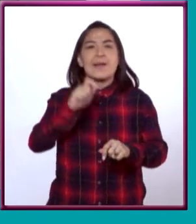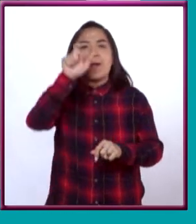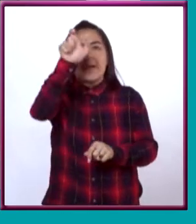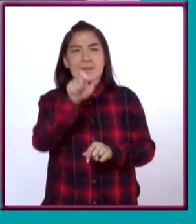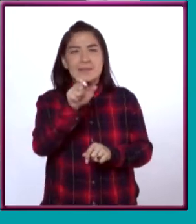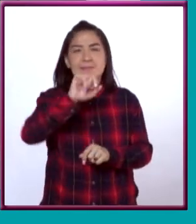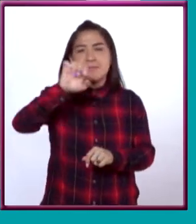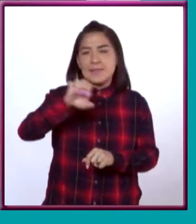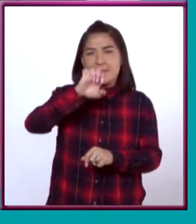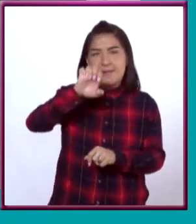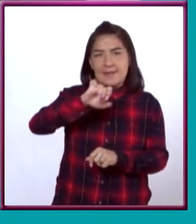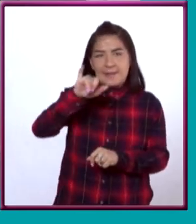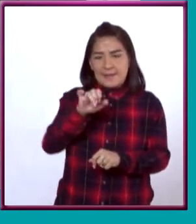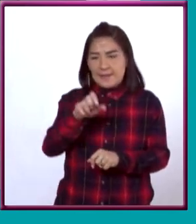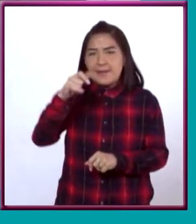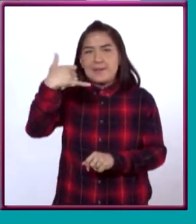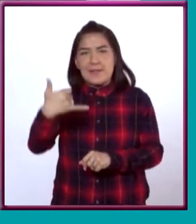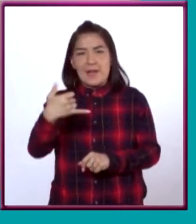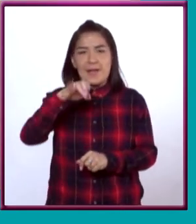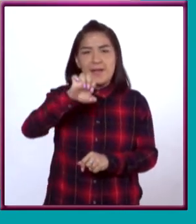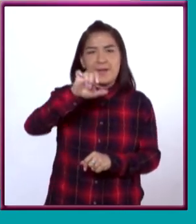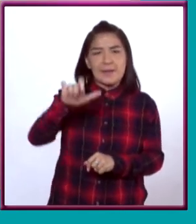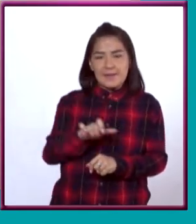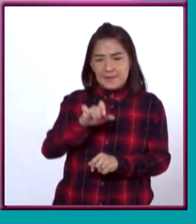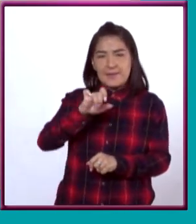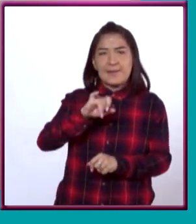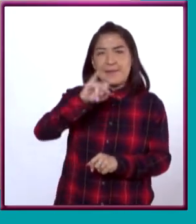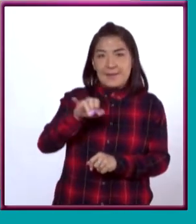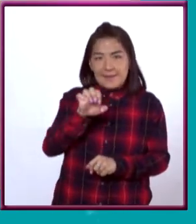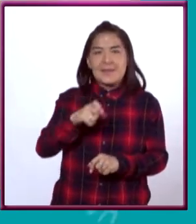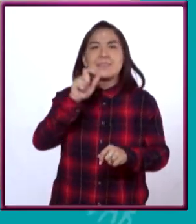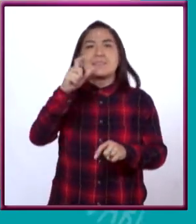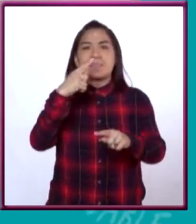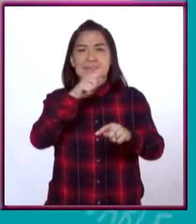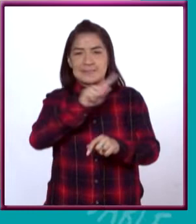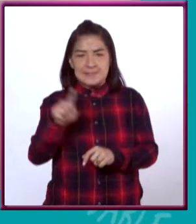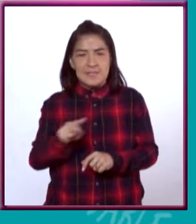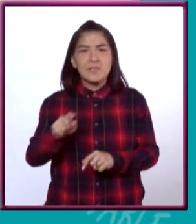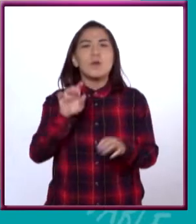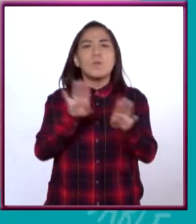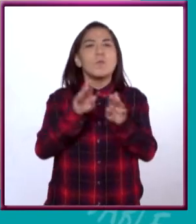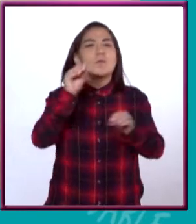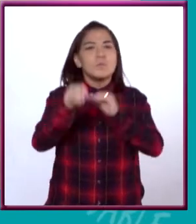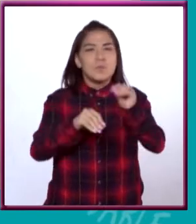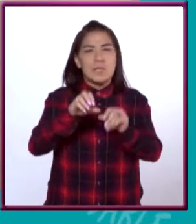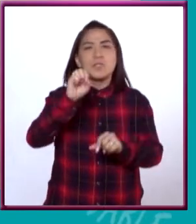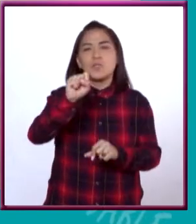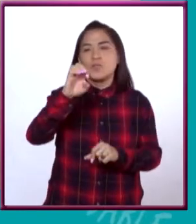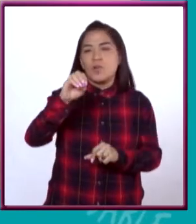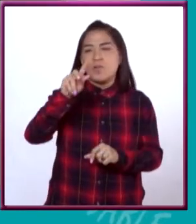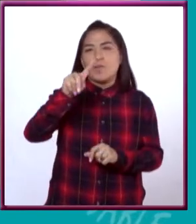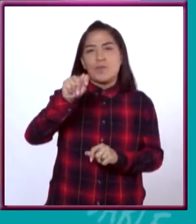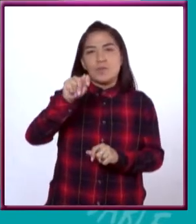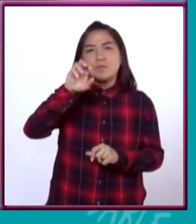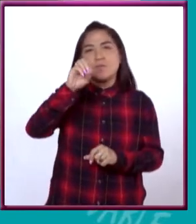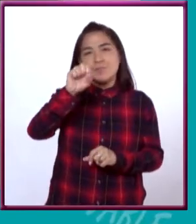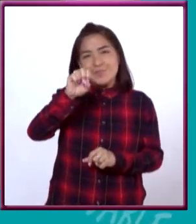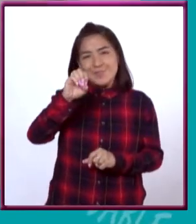Z totalmente autómata. Todo esto en el interior de una máquina mediante software.